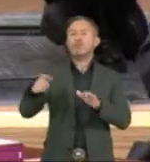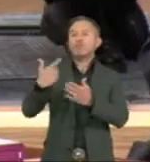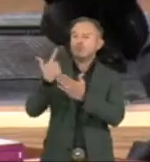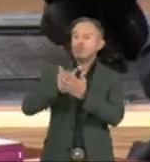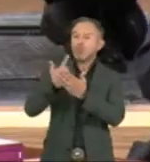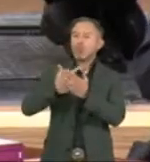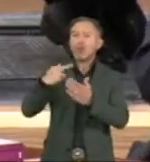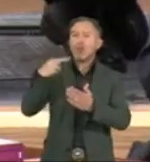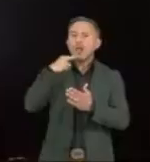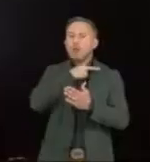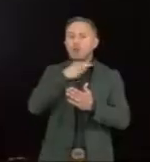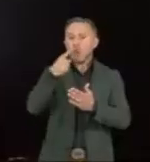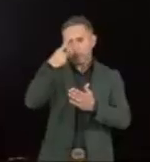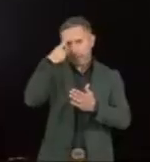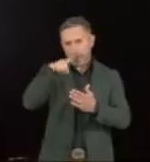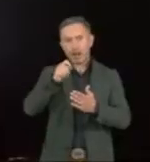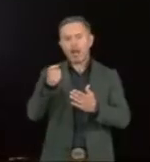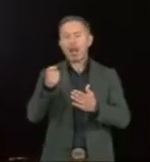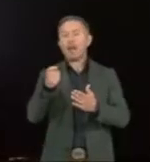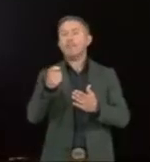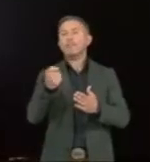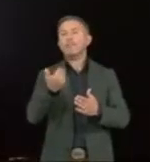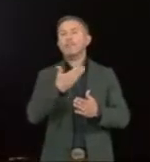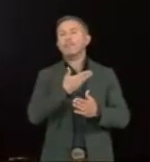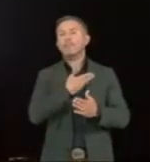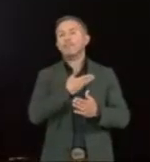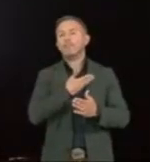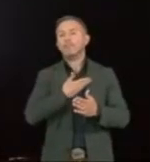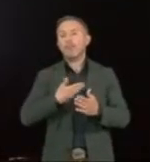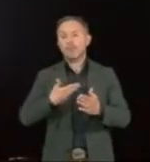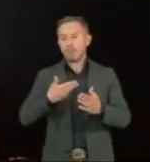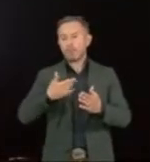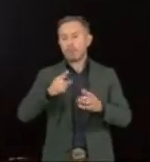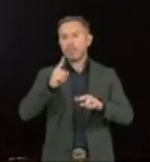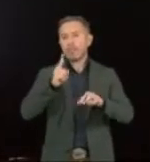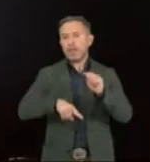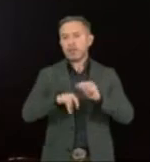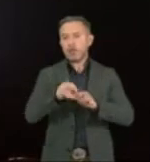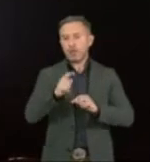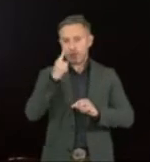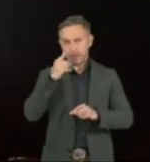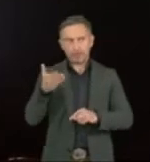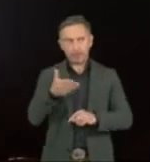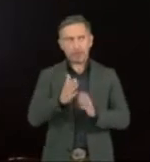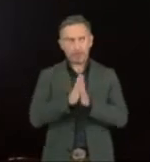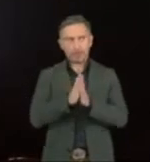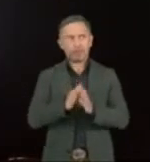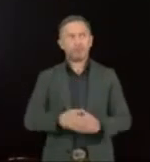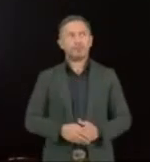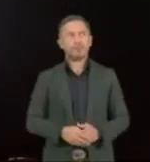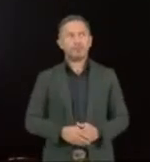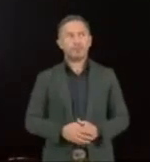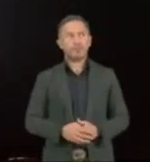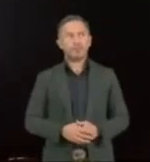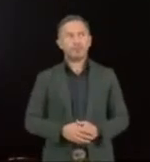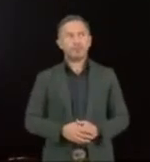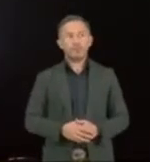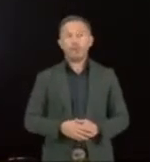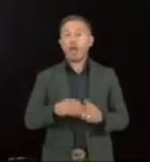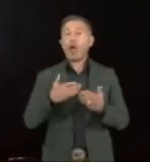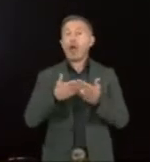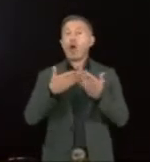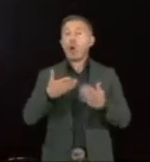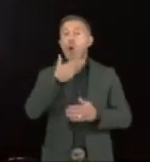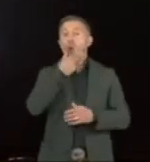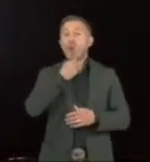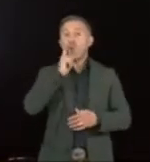revocación de mandato muchas gracias señor secretario permítame colegas de intervenir en este punto hoy millones de mexicanas y